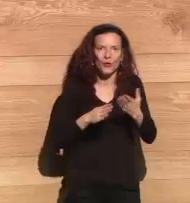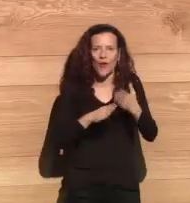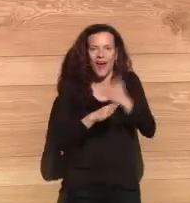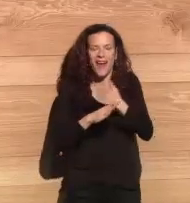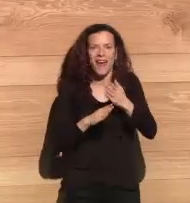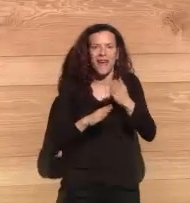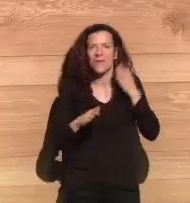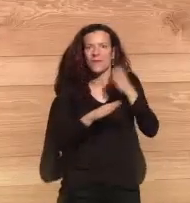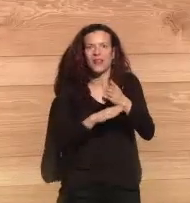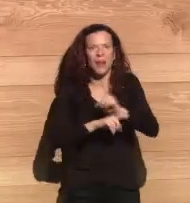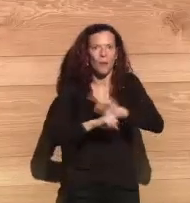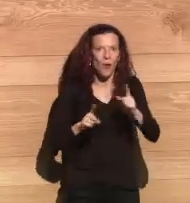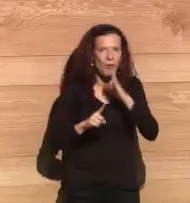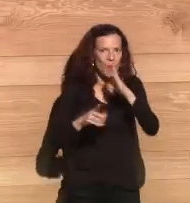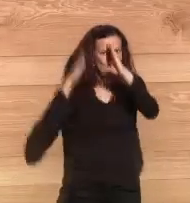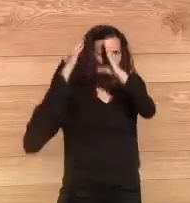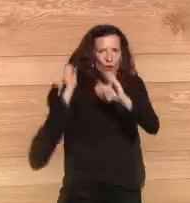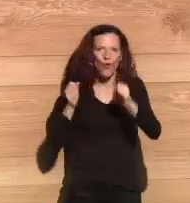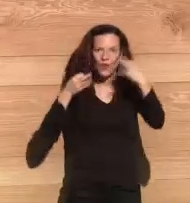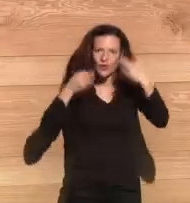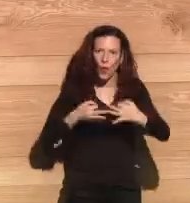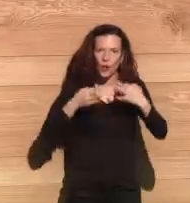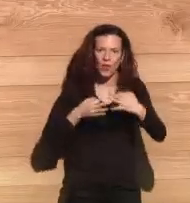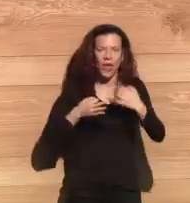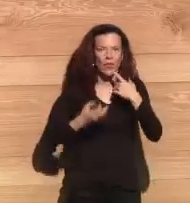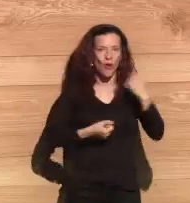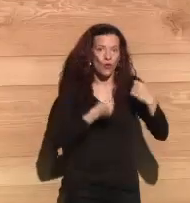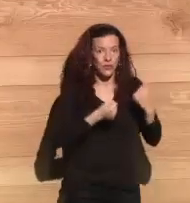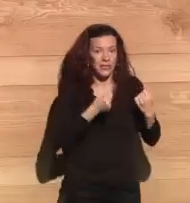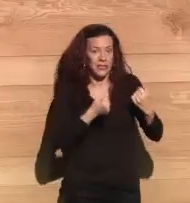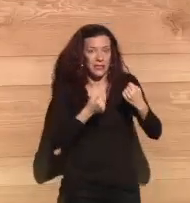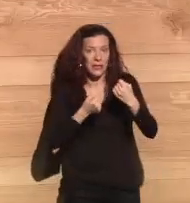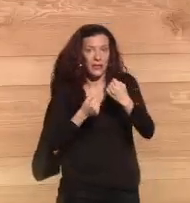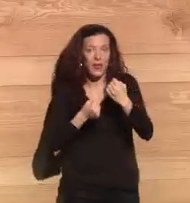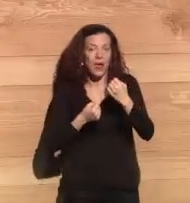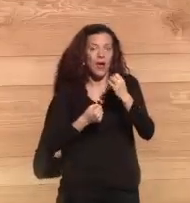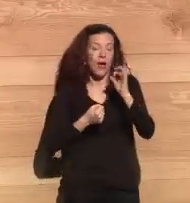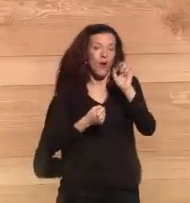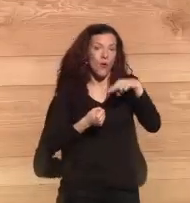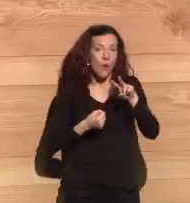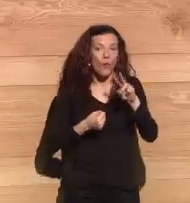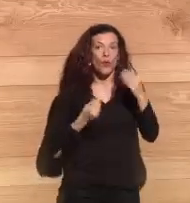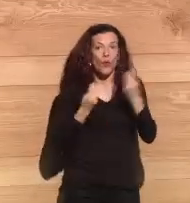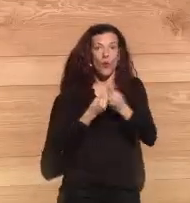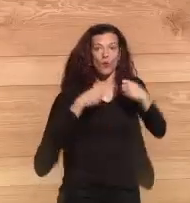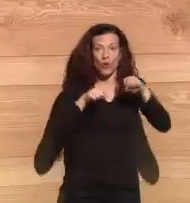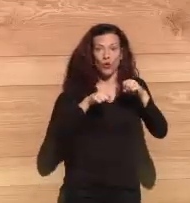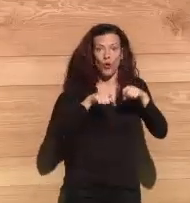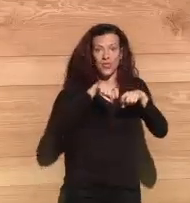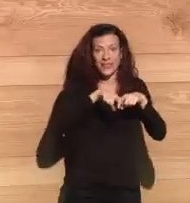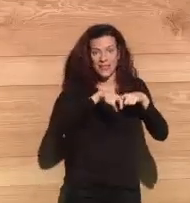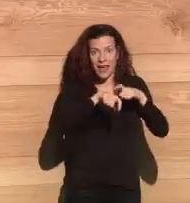esta noche. Protocolos de seguridad. Te llevan en el coche de las Naciones Unidas con el motorista que tiene que